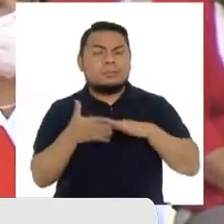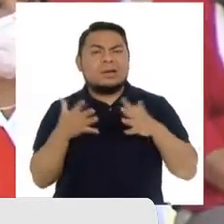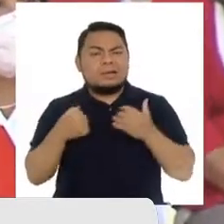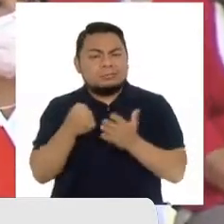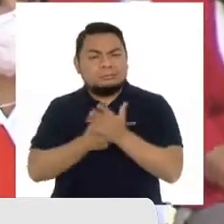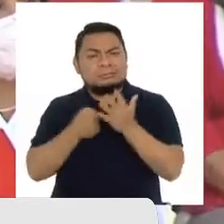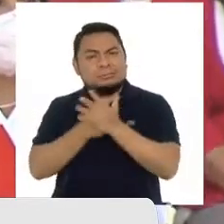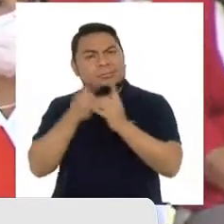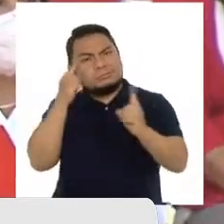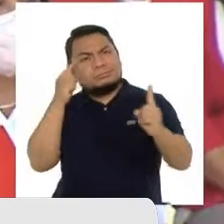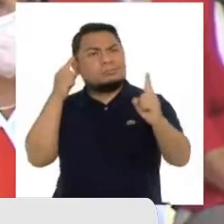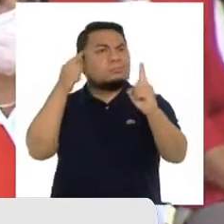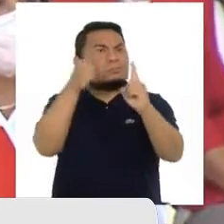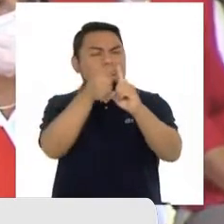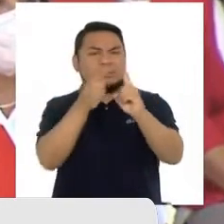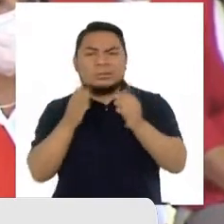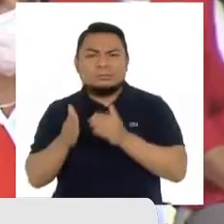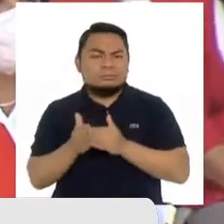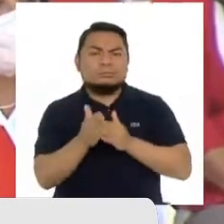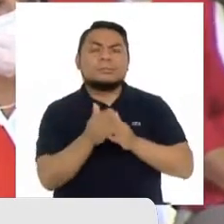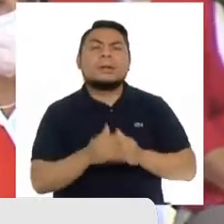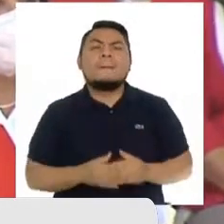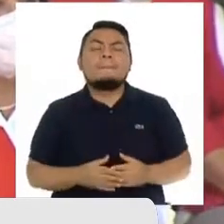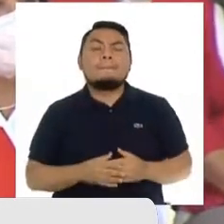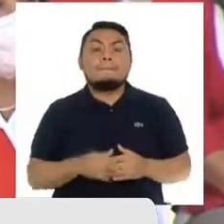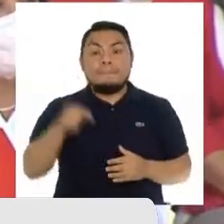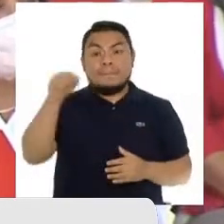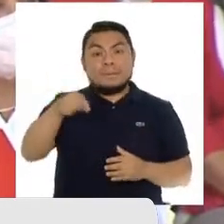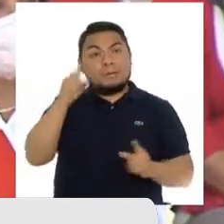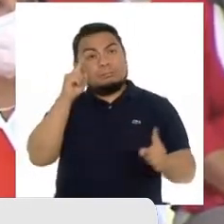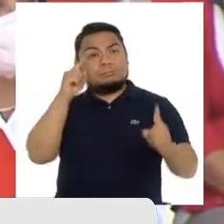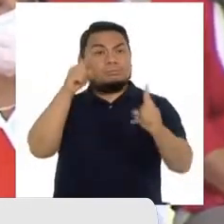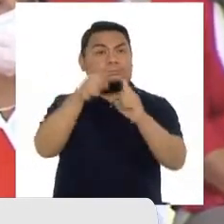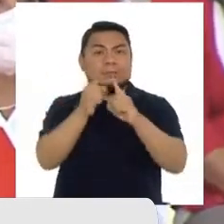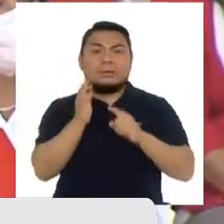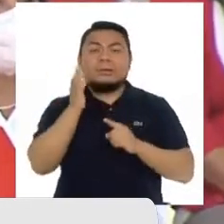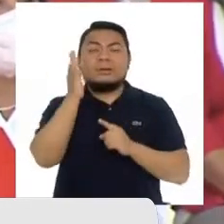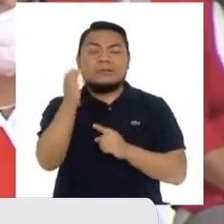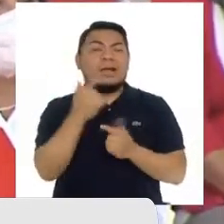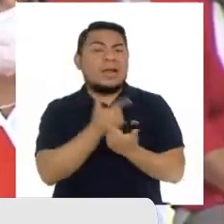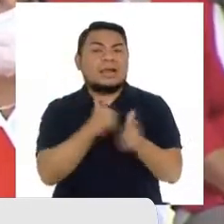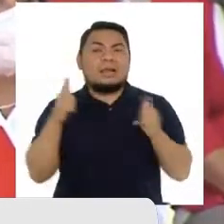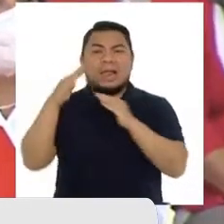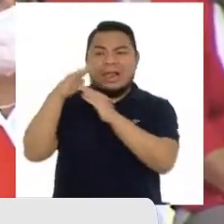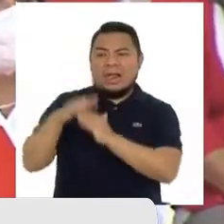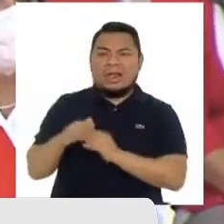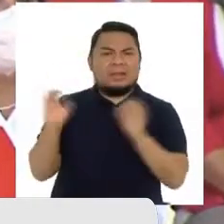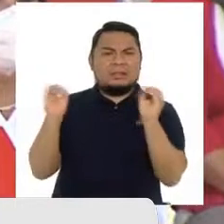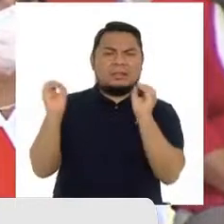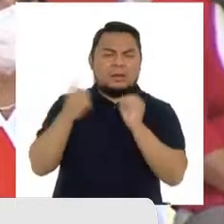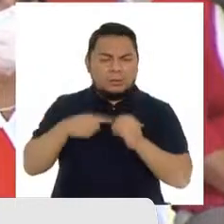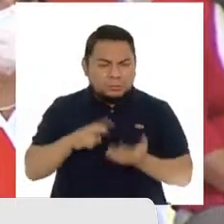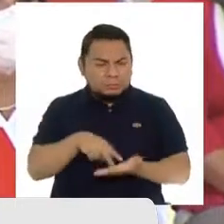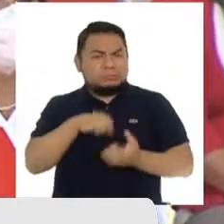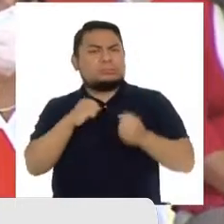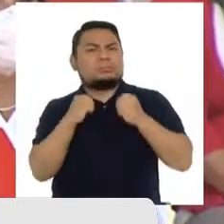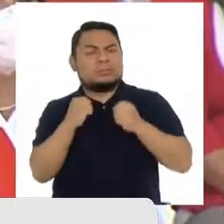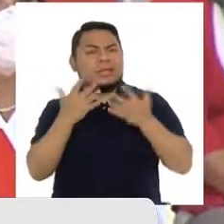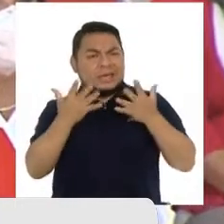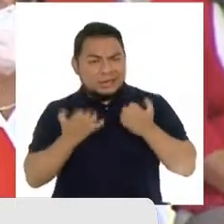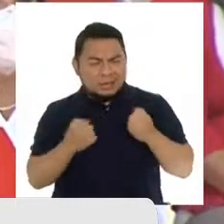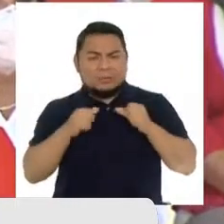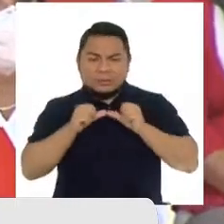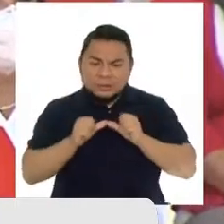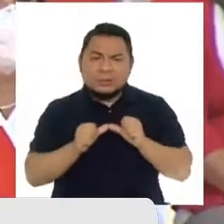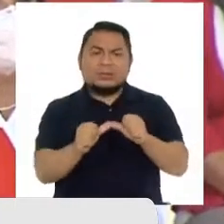propio destino ese destino libre y sin opresión queremos concretar en el